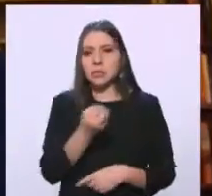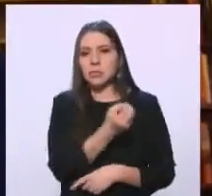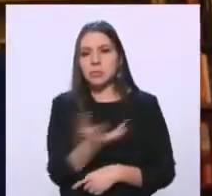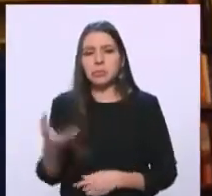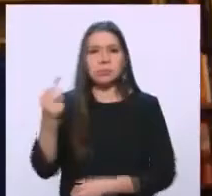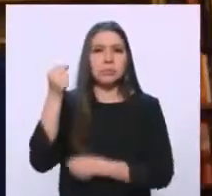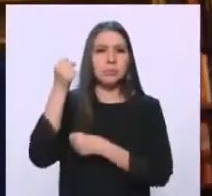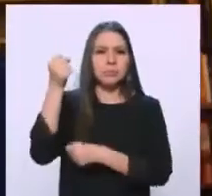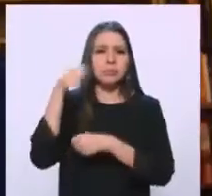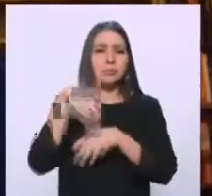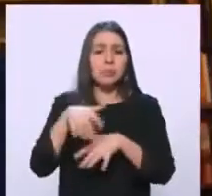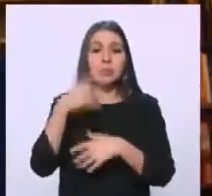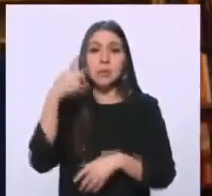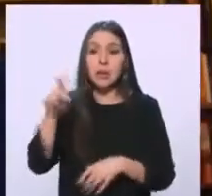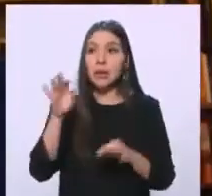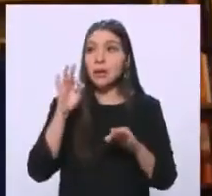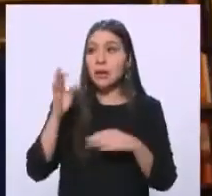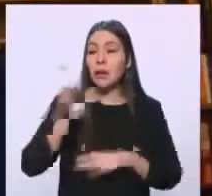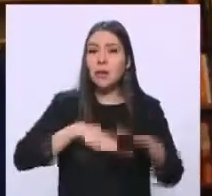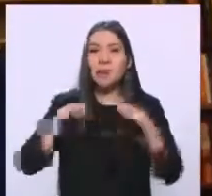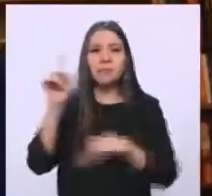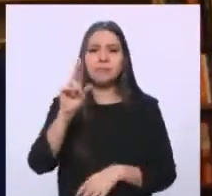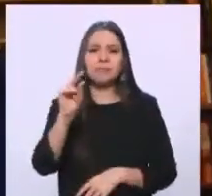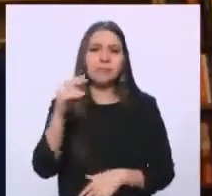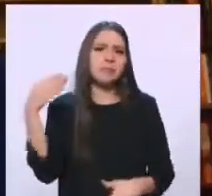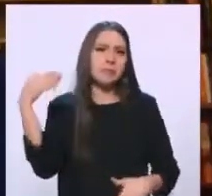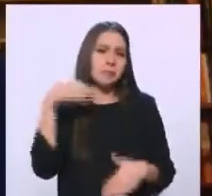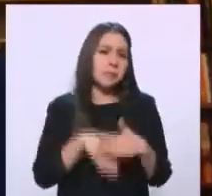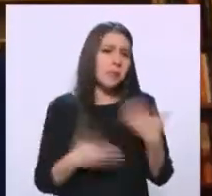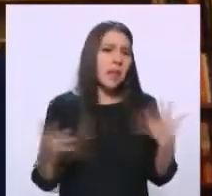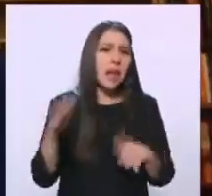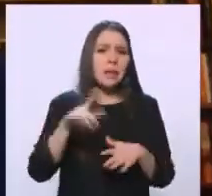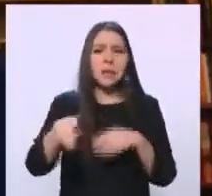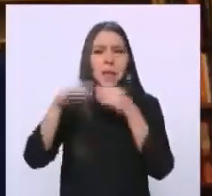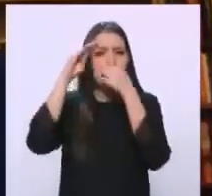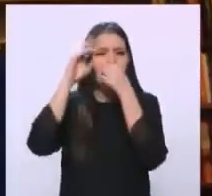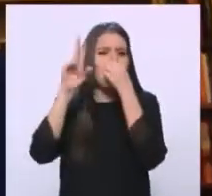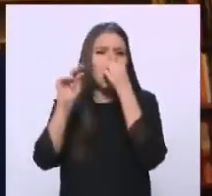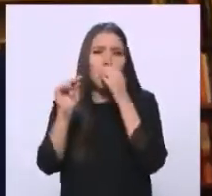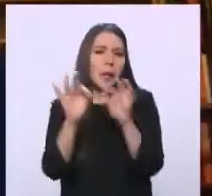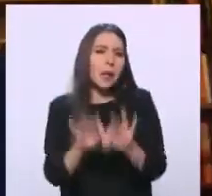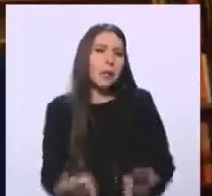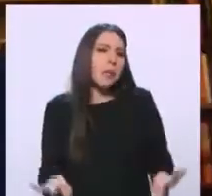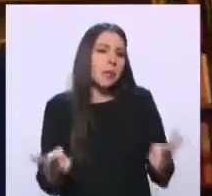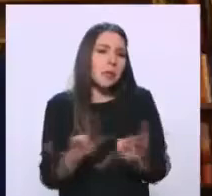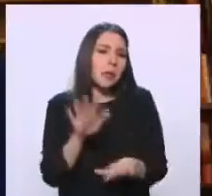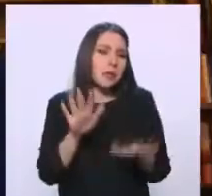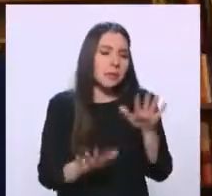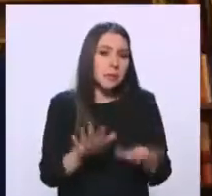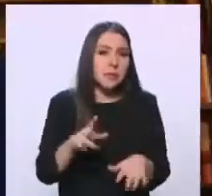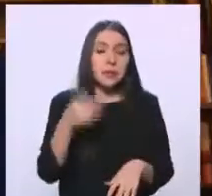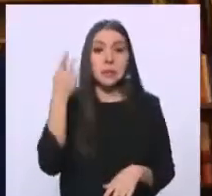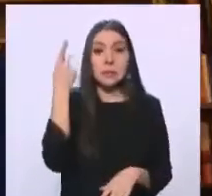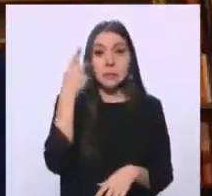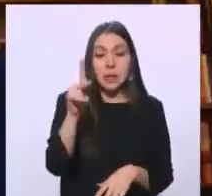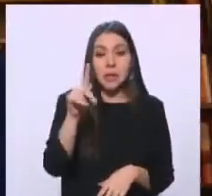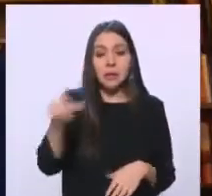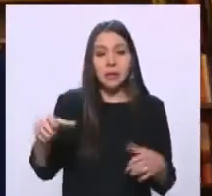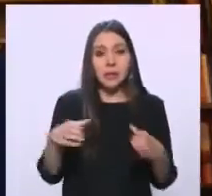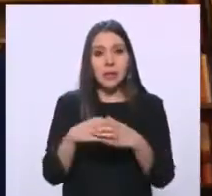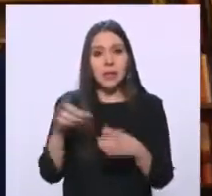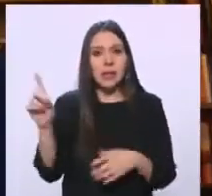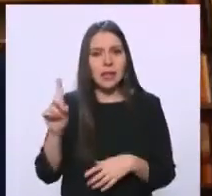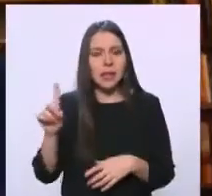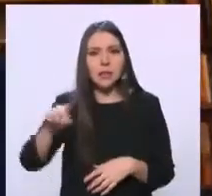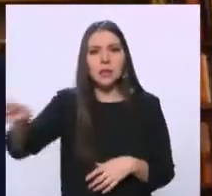estos rallies son un verdadero fracaso y probablemente sean irrelevantes también en muchos casos, pero esto no ha impedido que la derecha